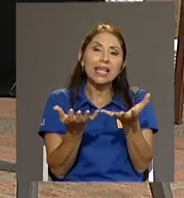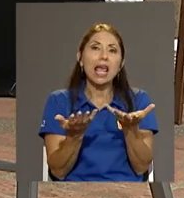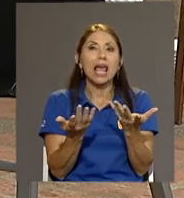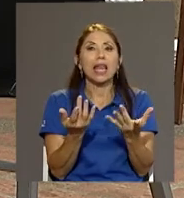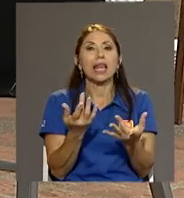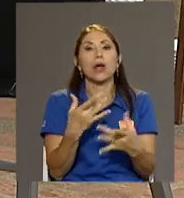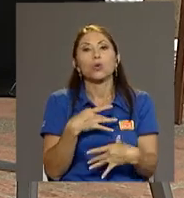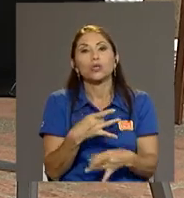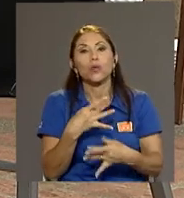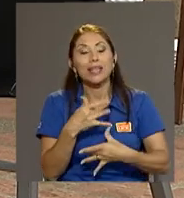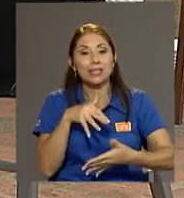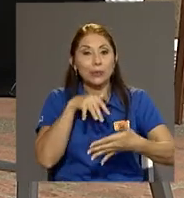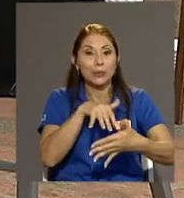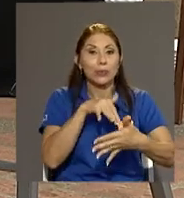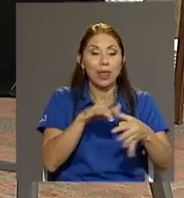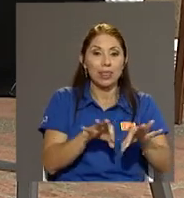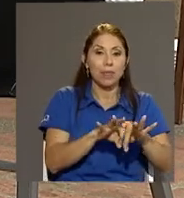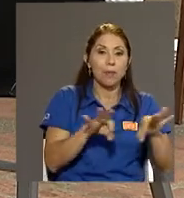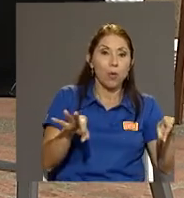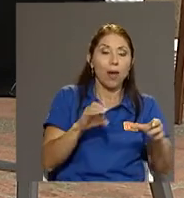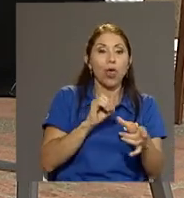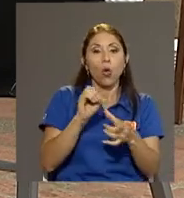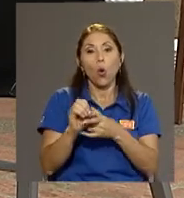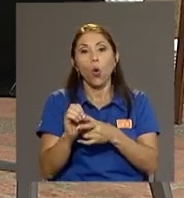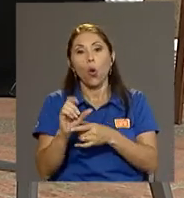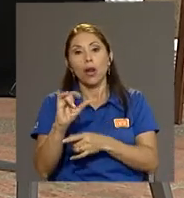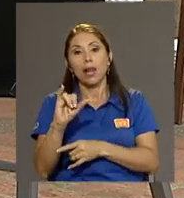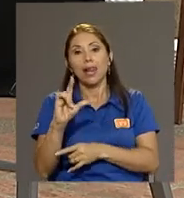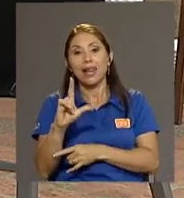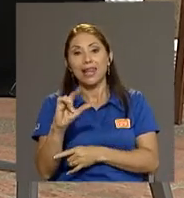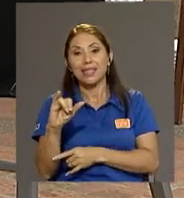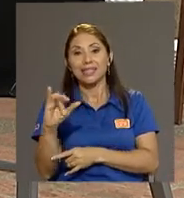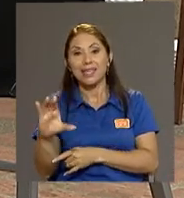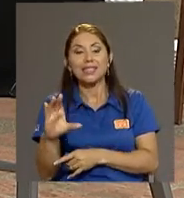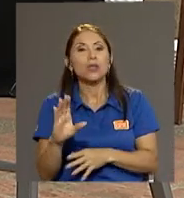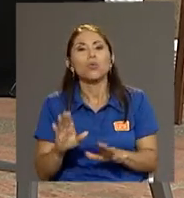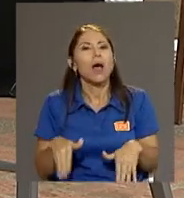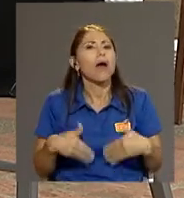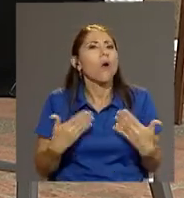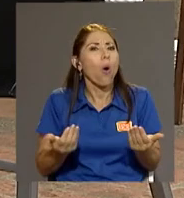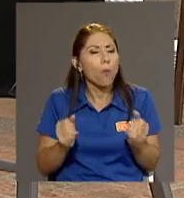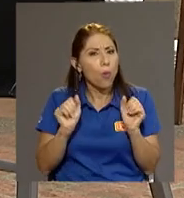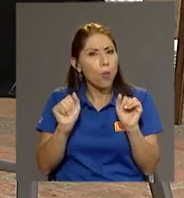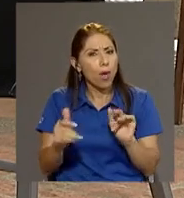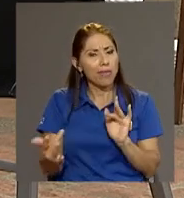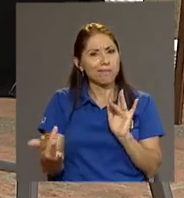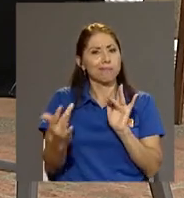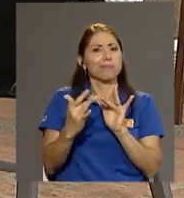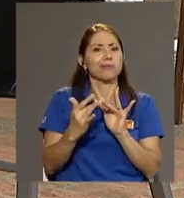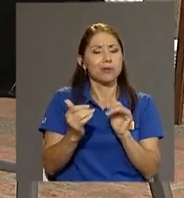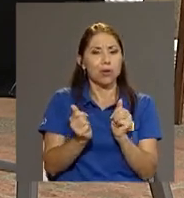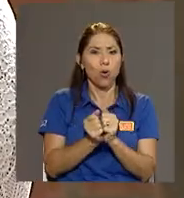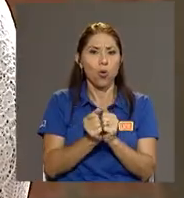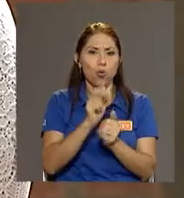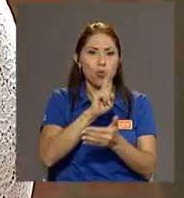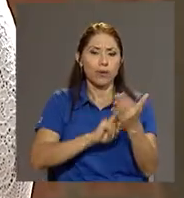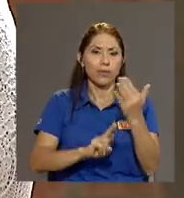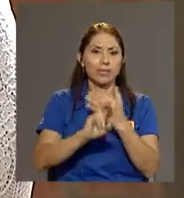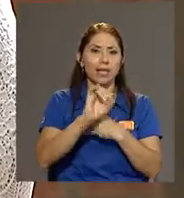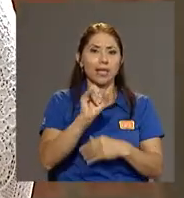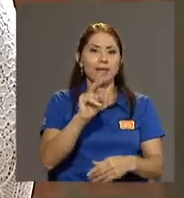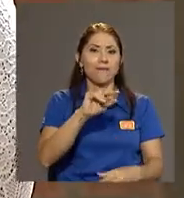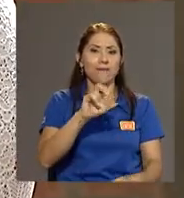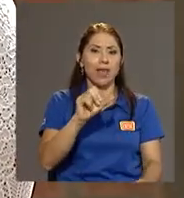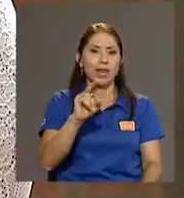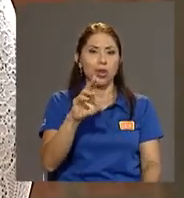sea en los diplomados o en la licenciatura, ¿cómo se podrían acercar a Invenio? Sí,